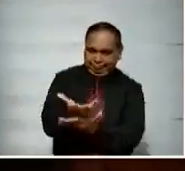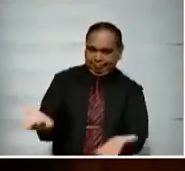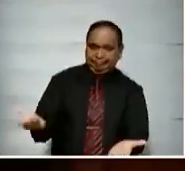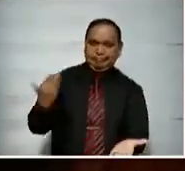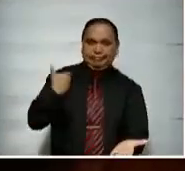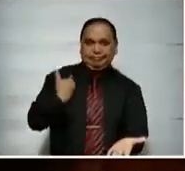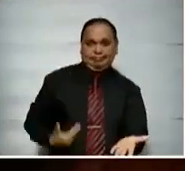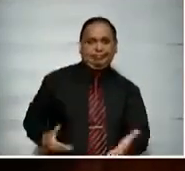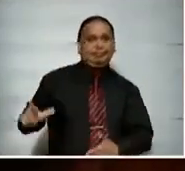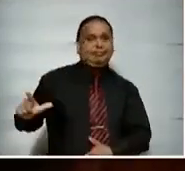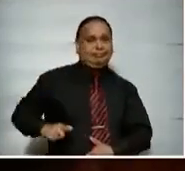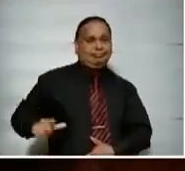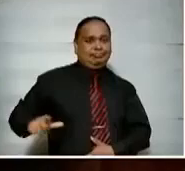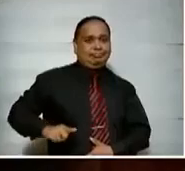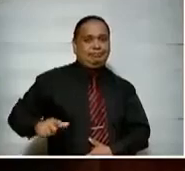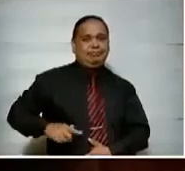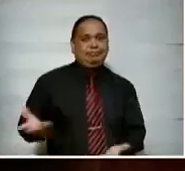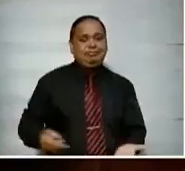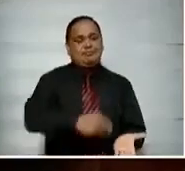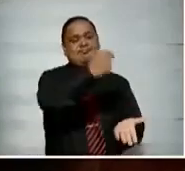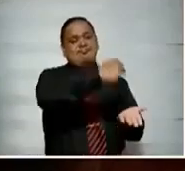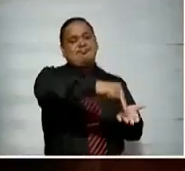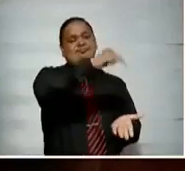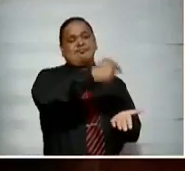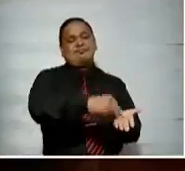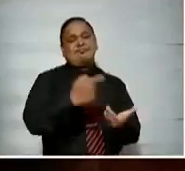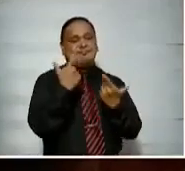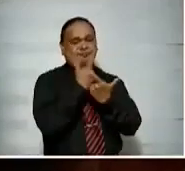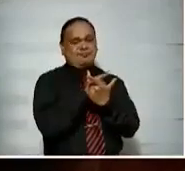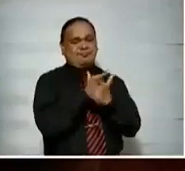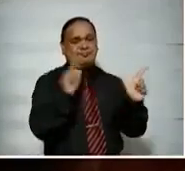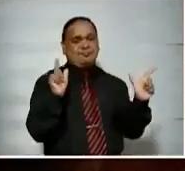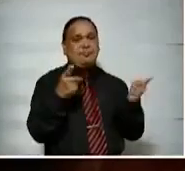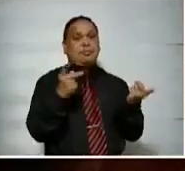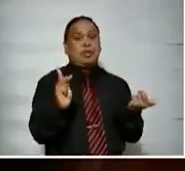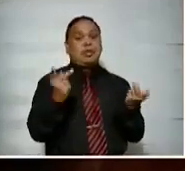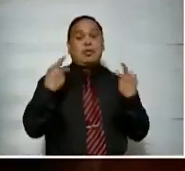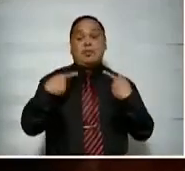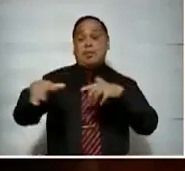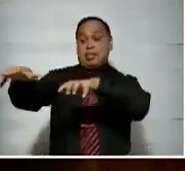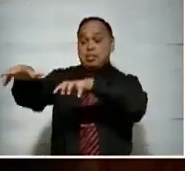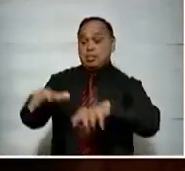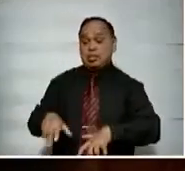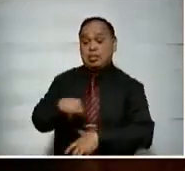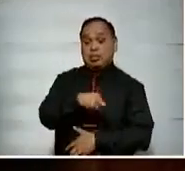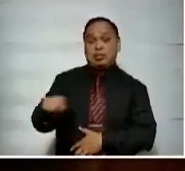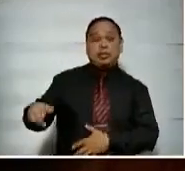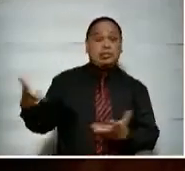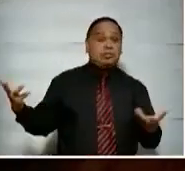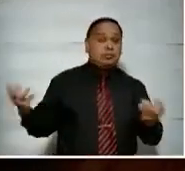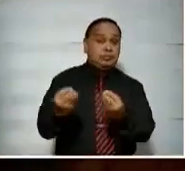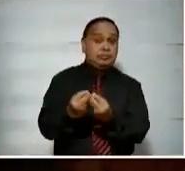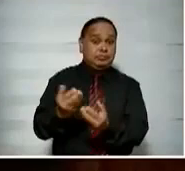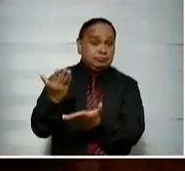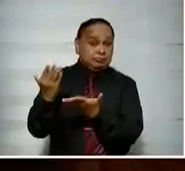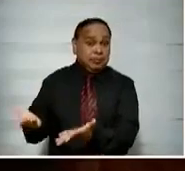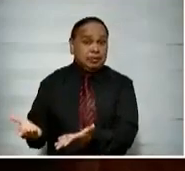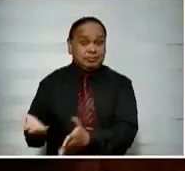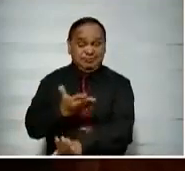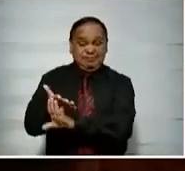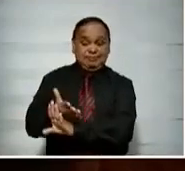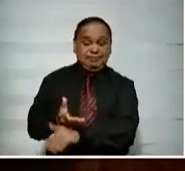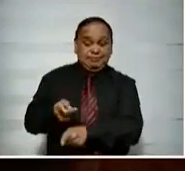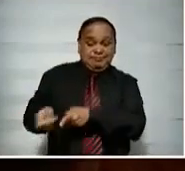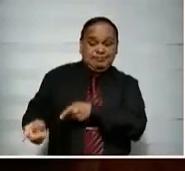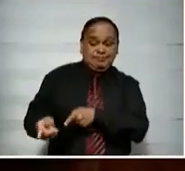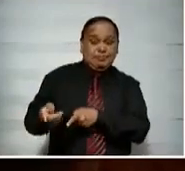soy gobierno y a lo mejor tíreme lo que quiera, pero se está metiendo con ciudadanos que no tienen nada en esta, no tienen vela en este entierro, y que nada